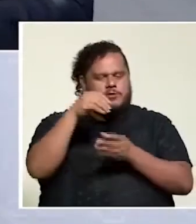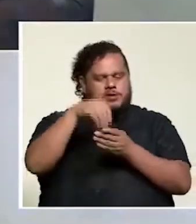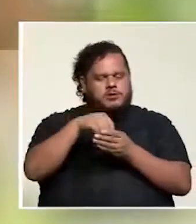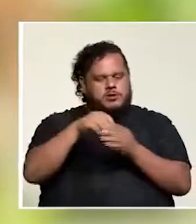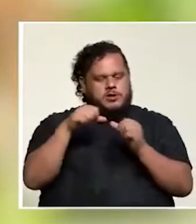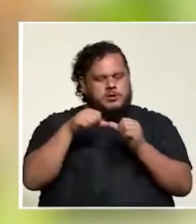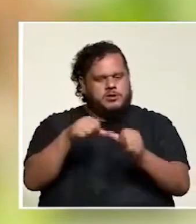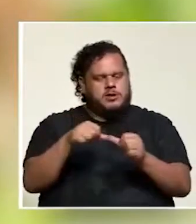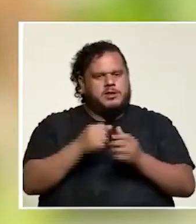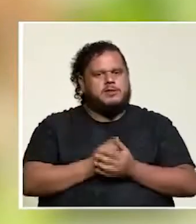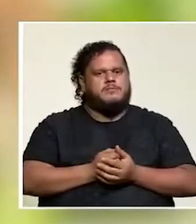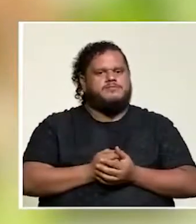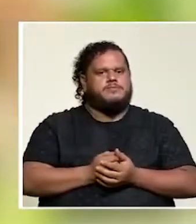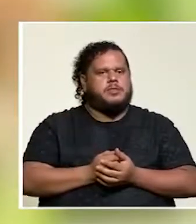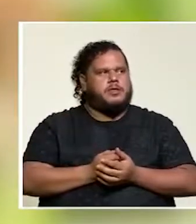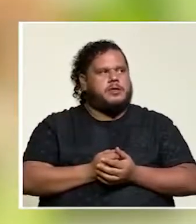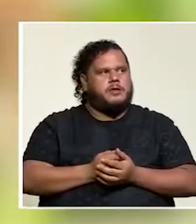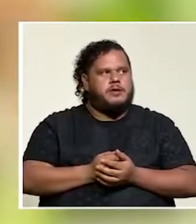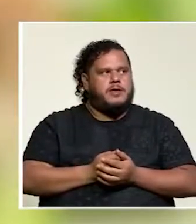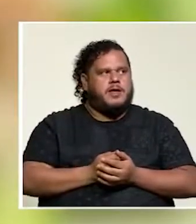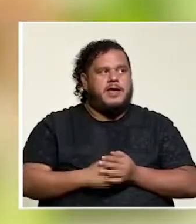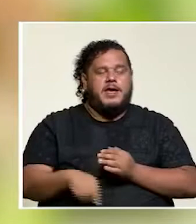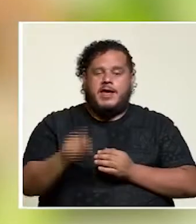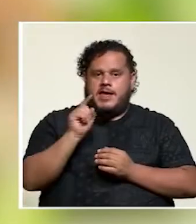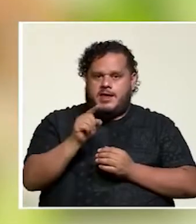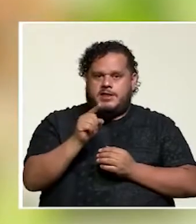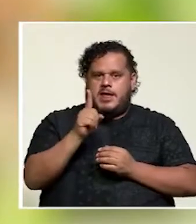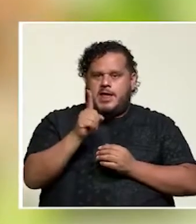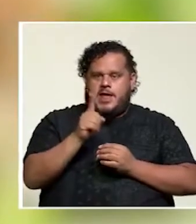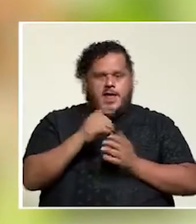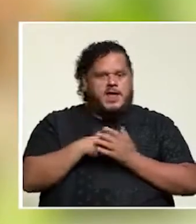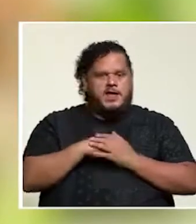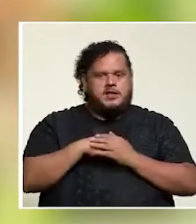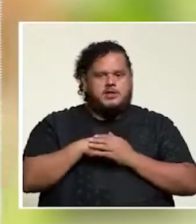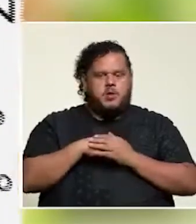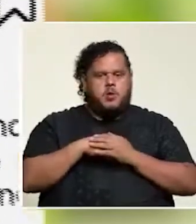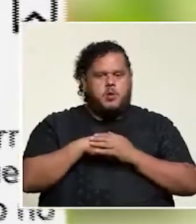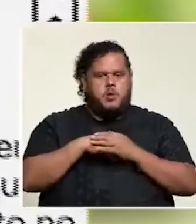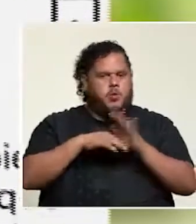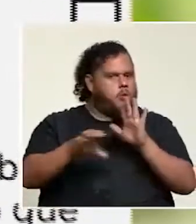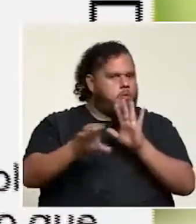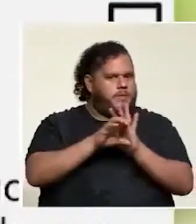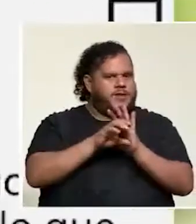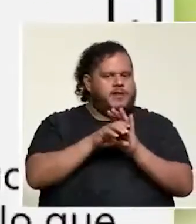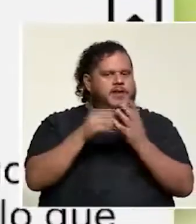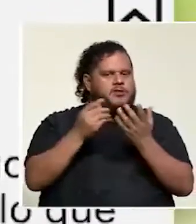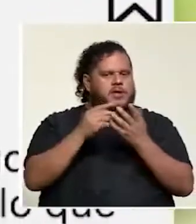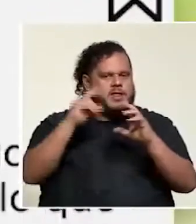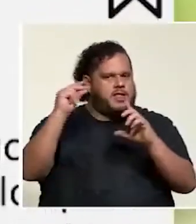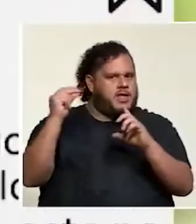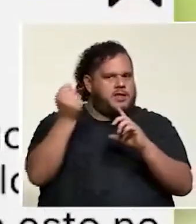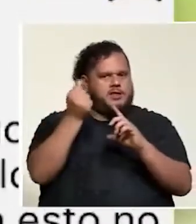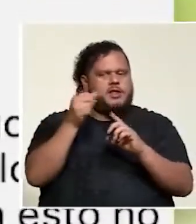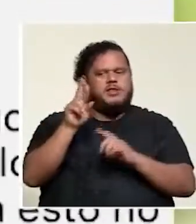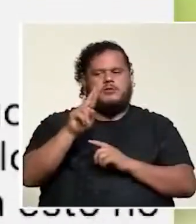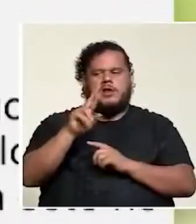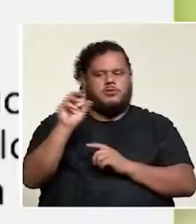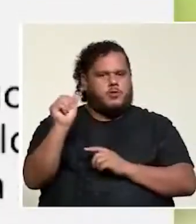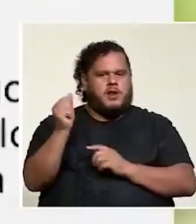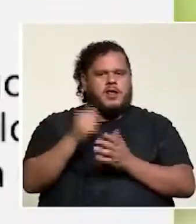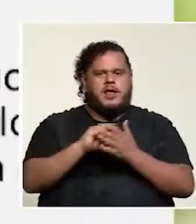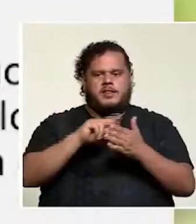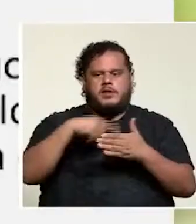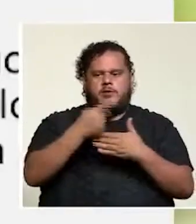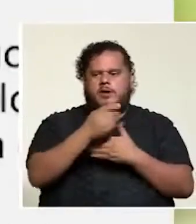favor. Este es un pantallazo de la cuenta de Instagram del candidato Rolando Araya, del